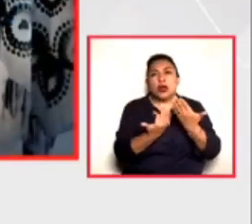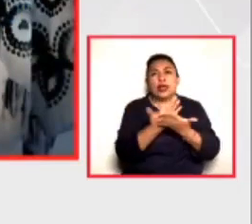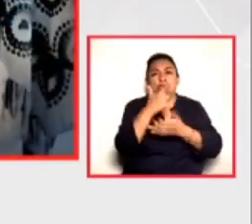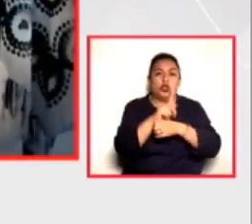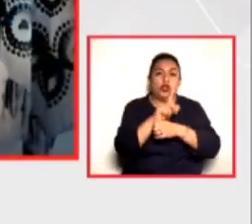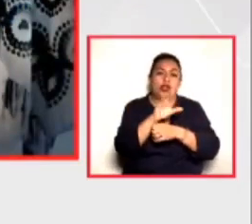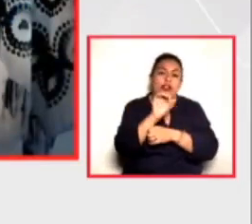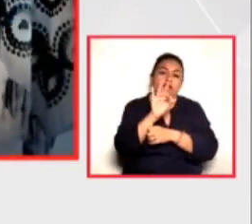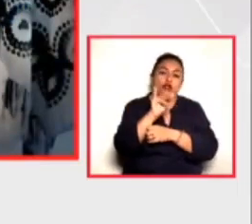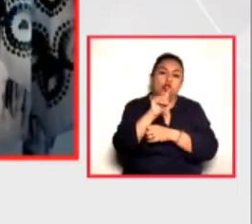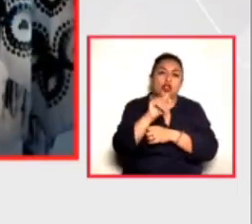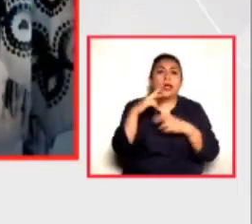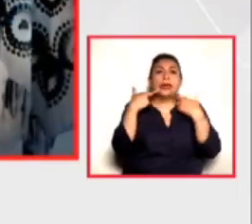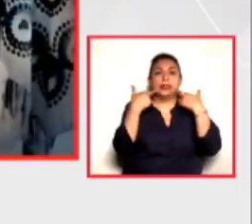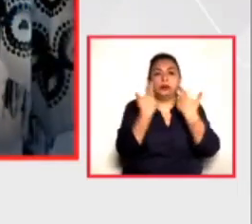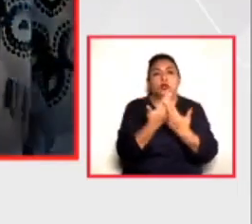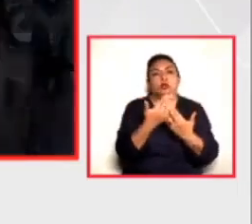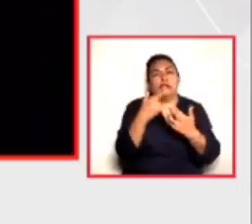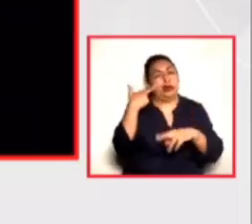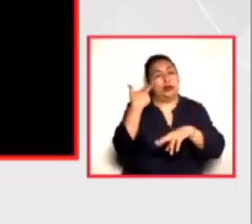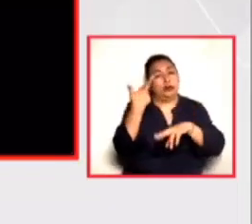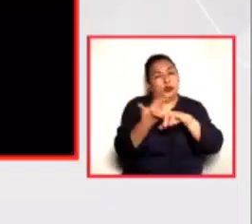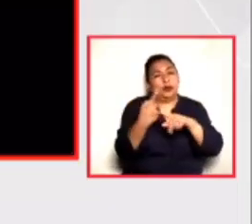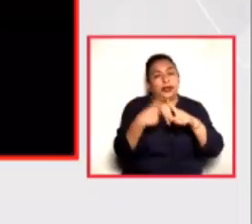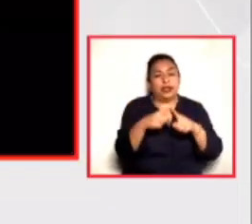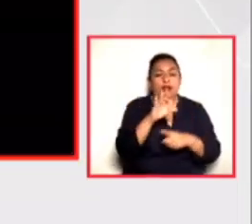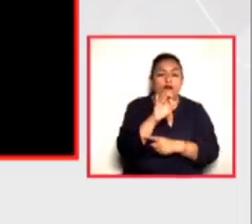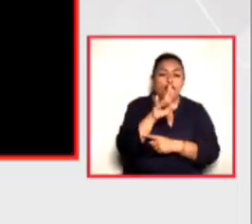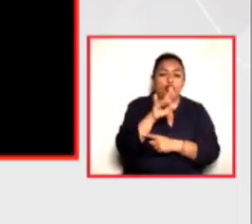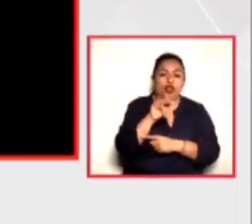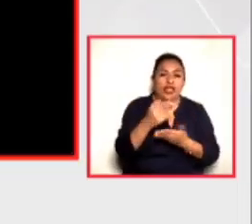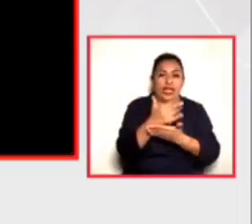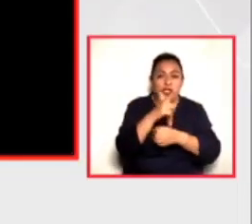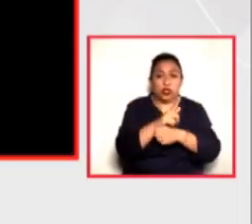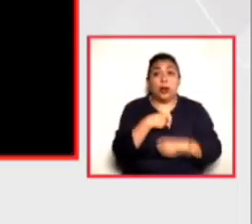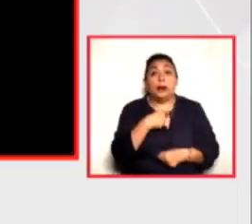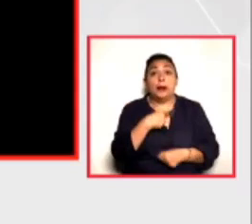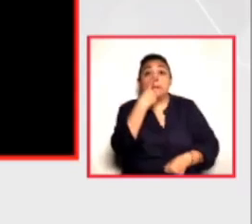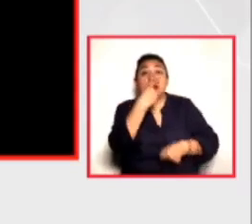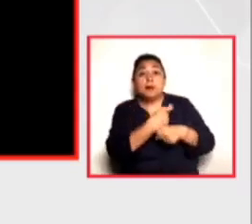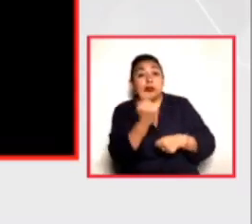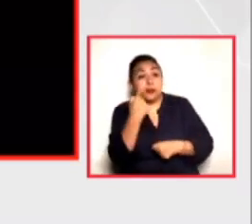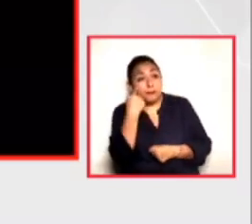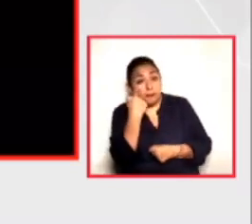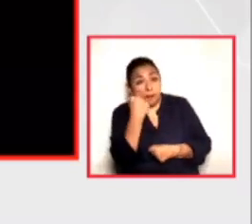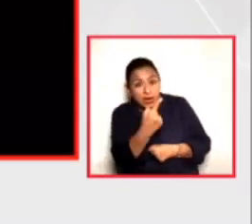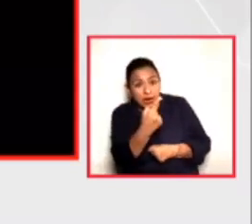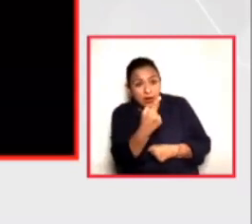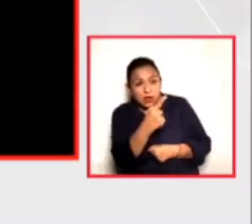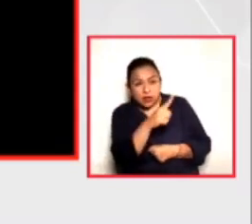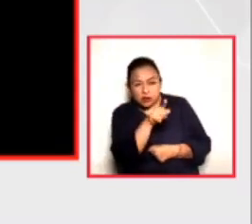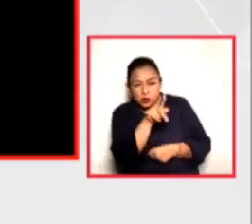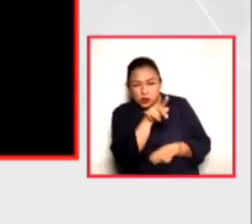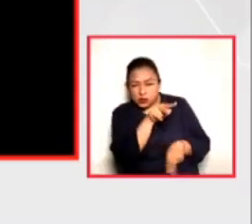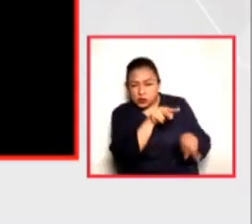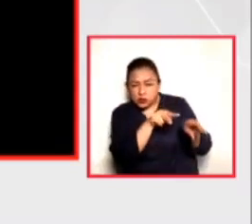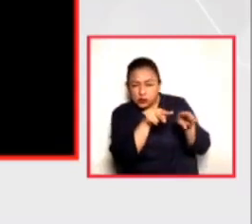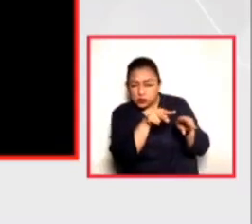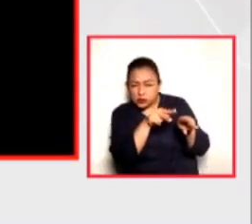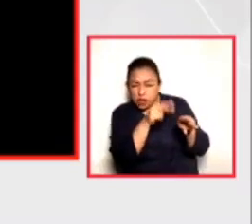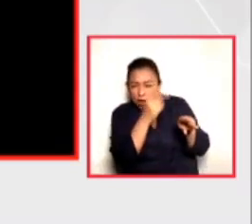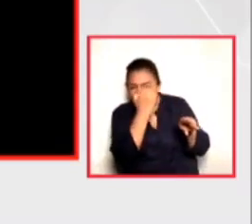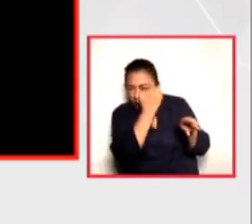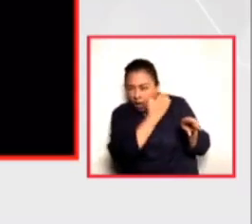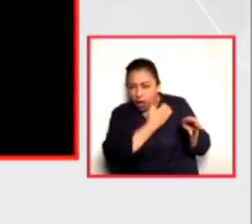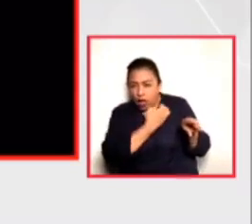la Fototeca Nacional. Primero hay que mirar. Y después observar. Y luego observar. En